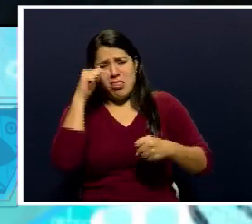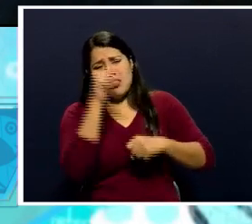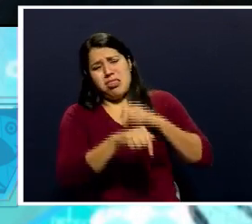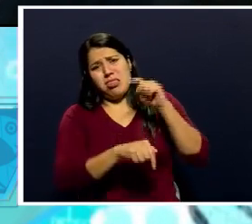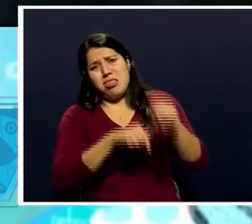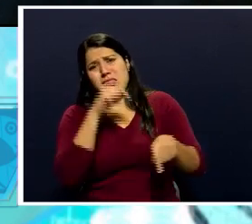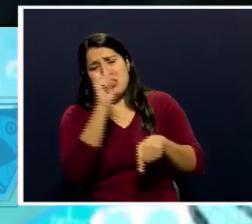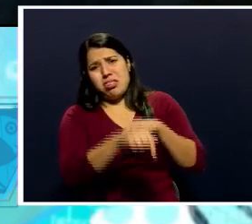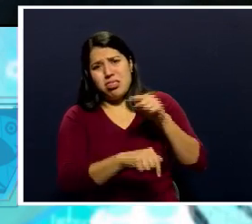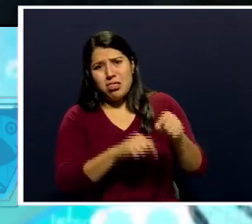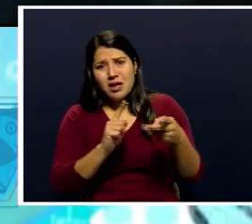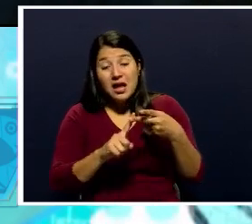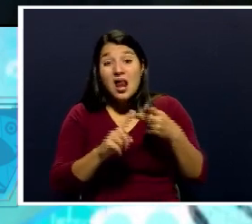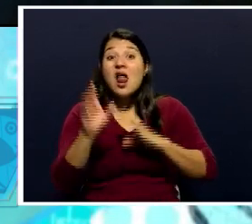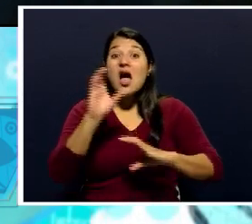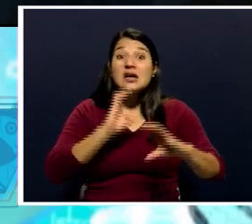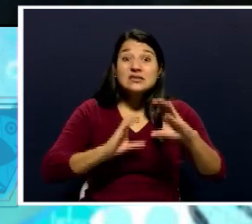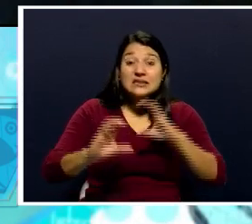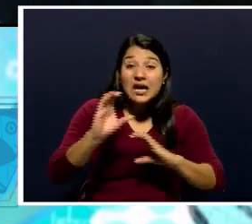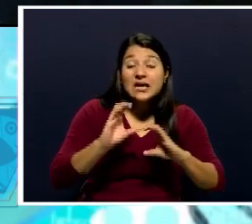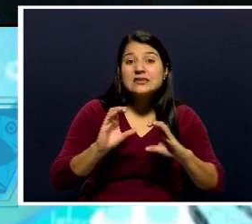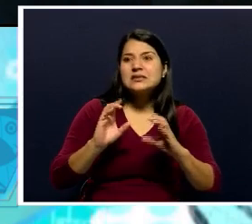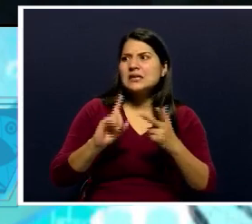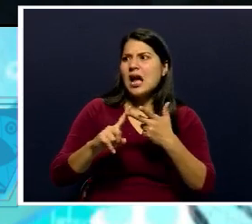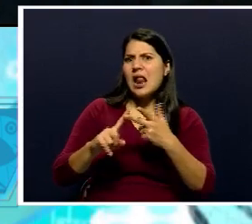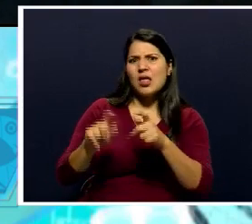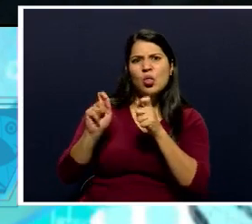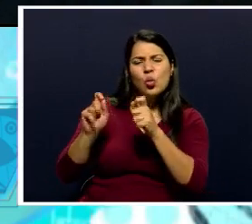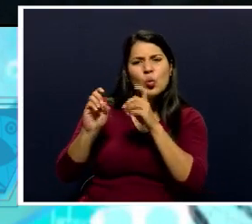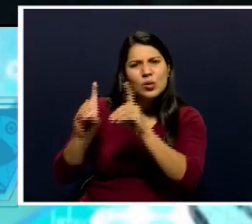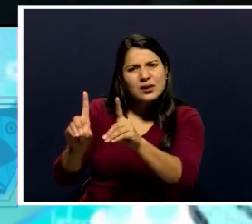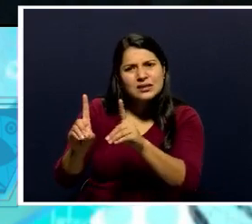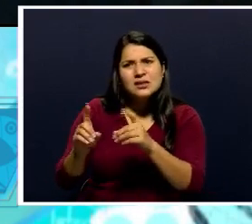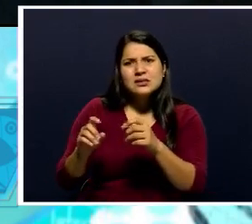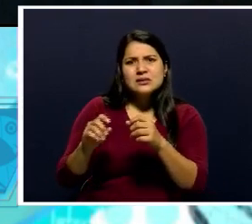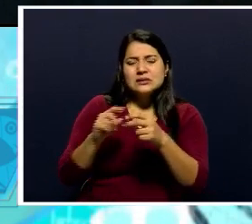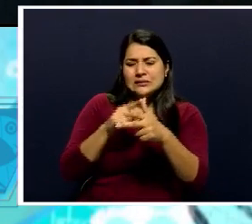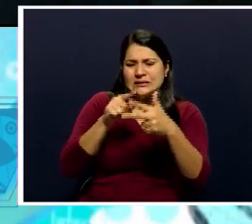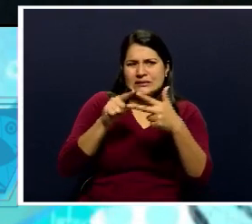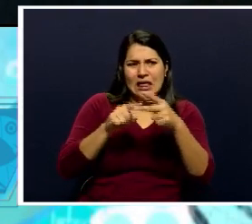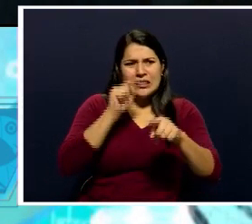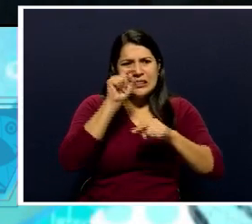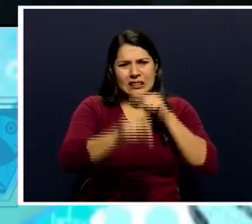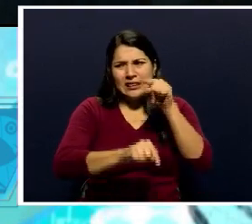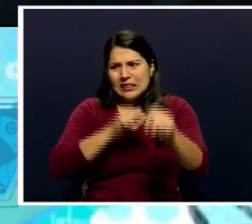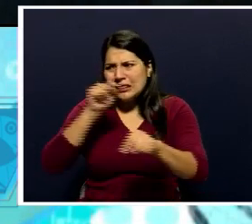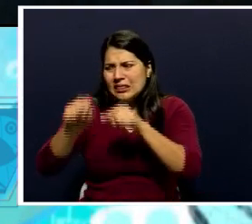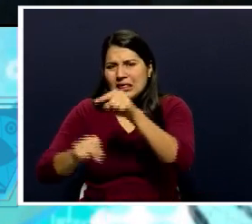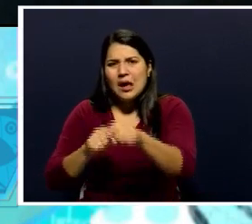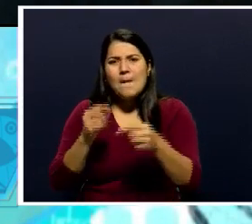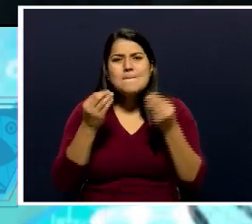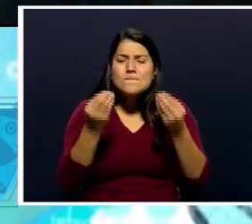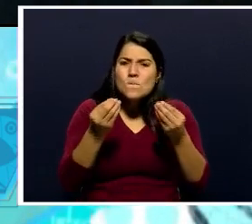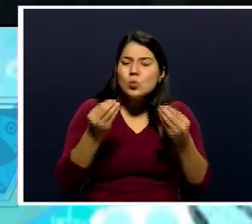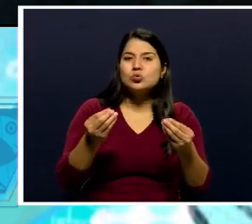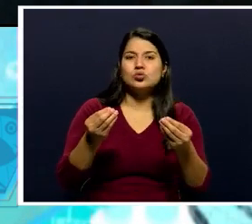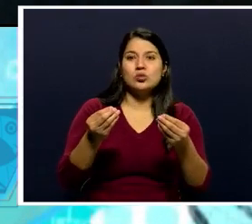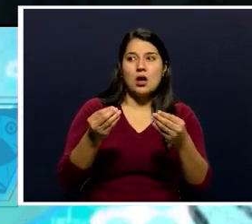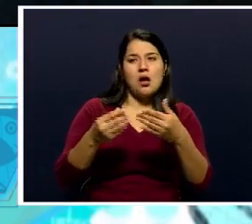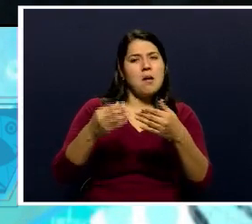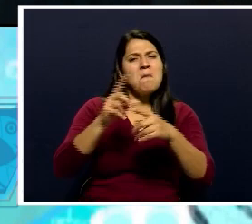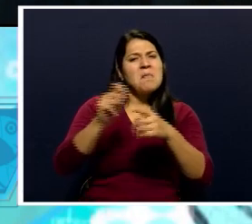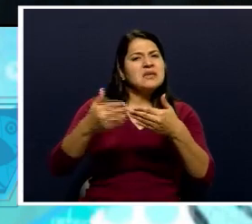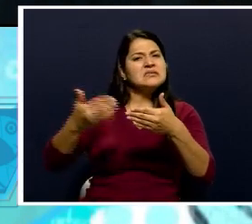servicios de salud, la ciencia, la academia, bajo una enorme fuerte crítica en meses